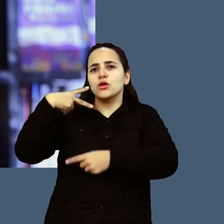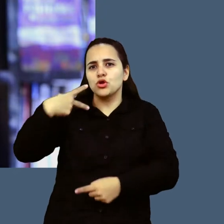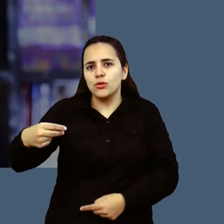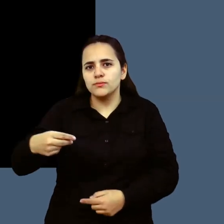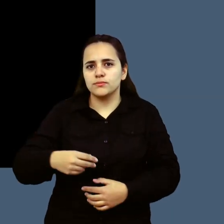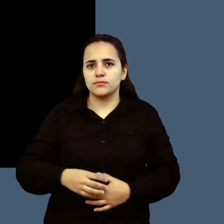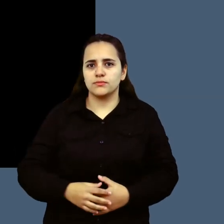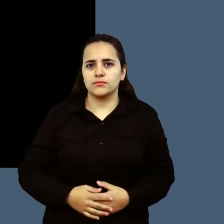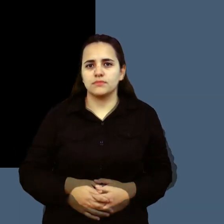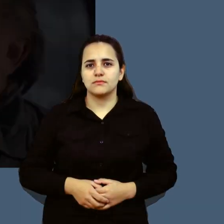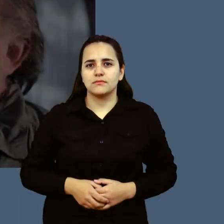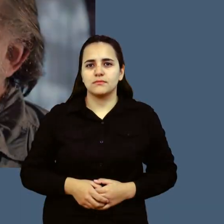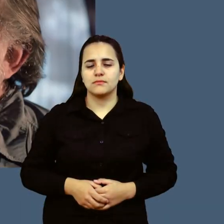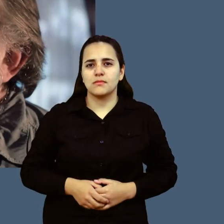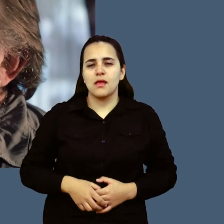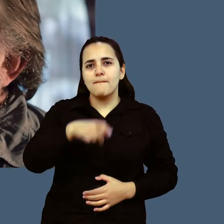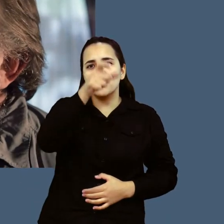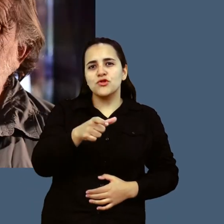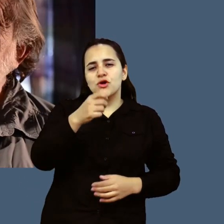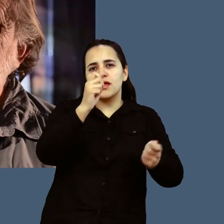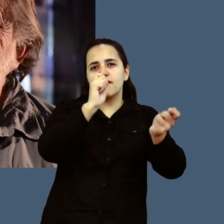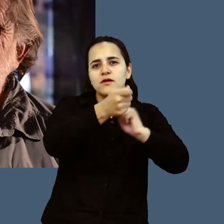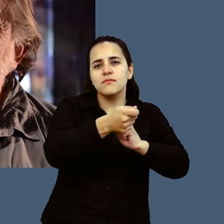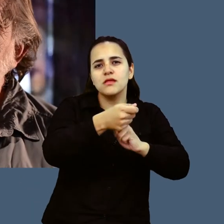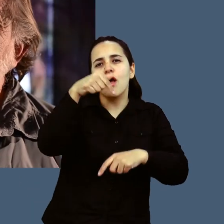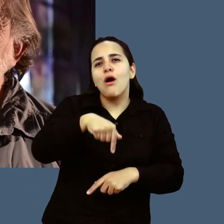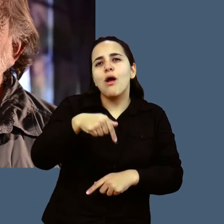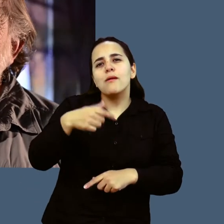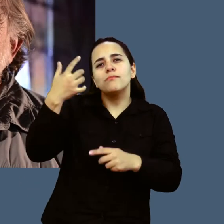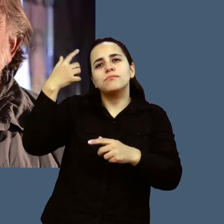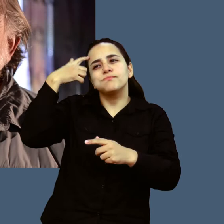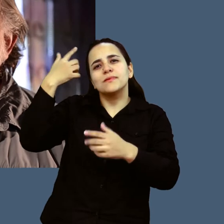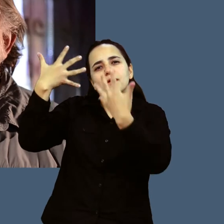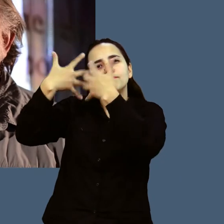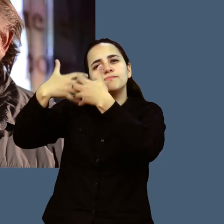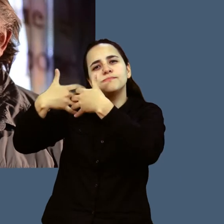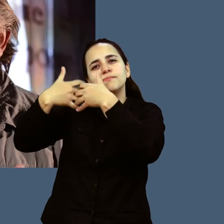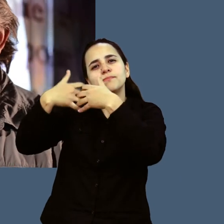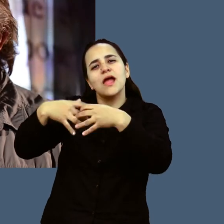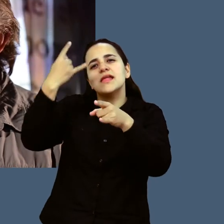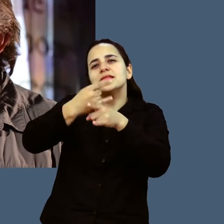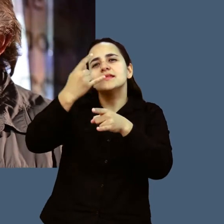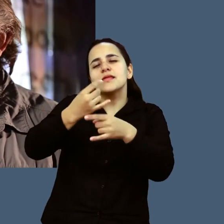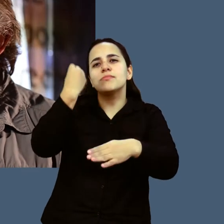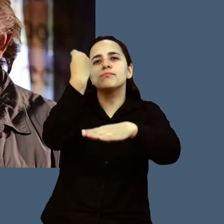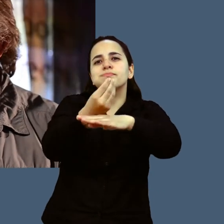a retroceder. Ser reformista hoy es seguir pensando que siempre podés ser un